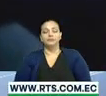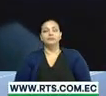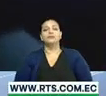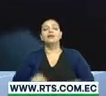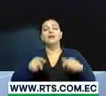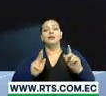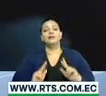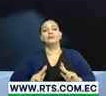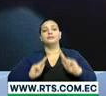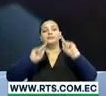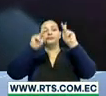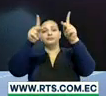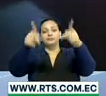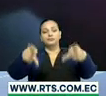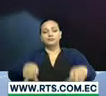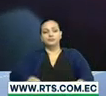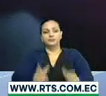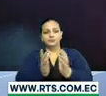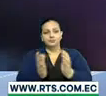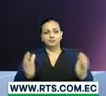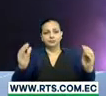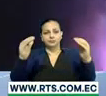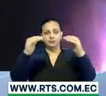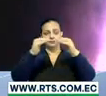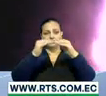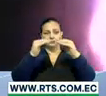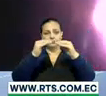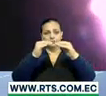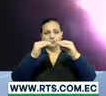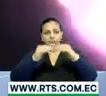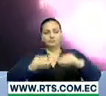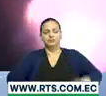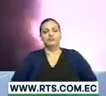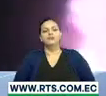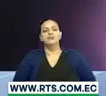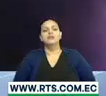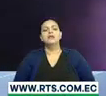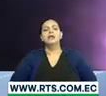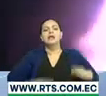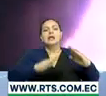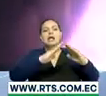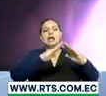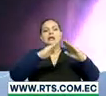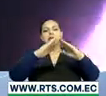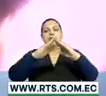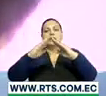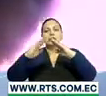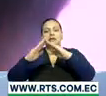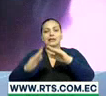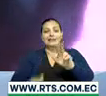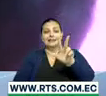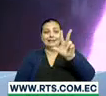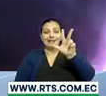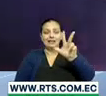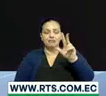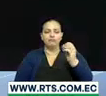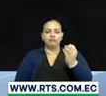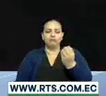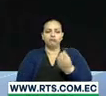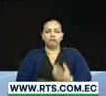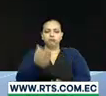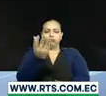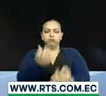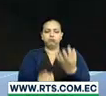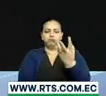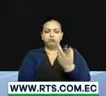las pertenencias de esta humilde familia que habita aquí en la isla Trinitaria, específicamente en la cooperativa Nelson